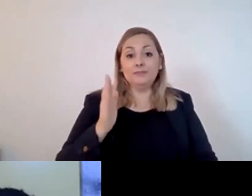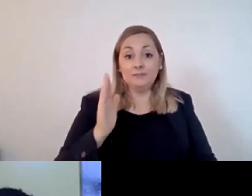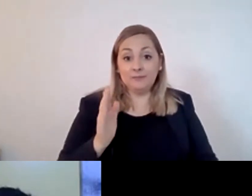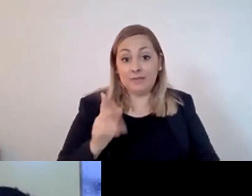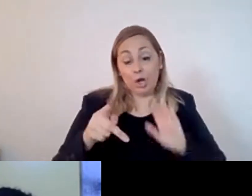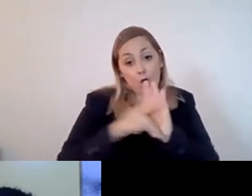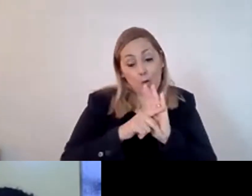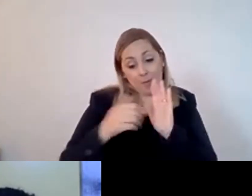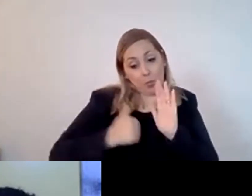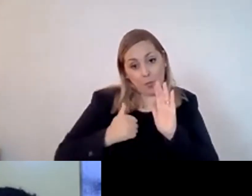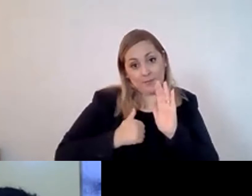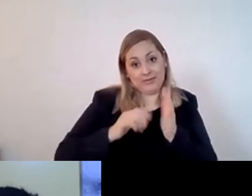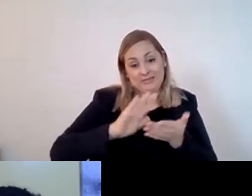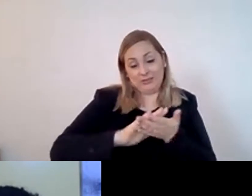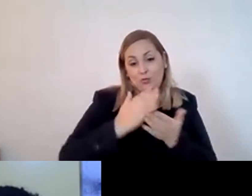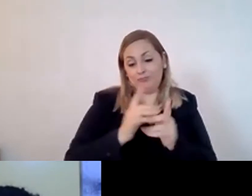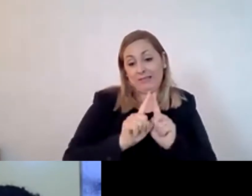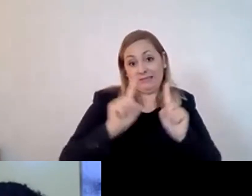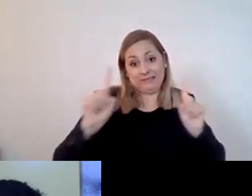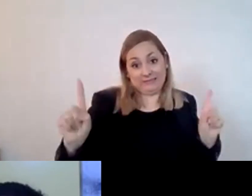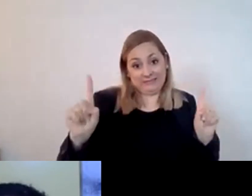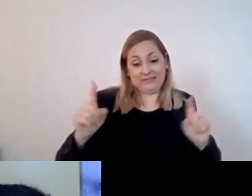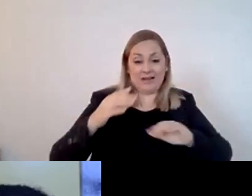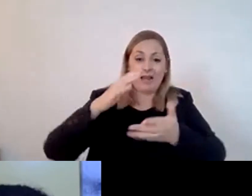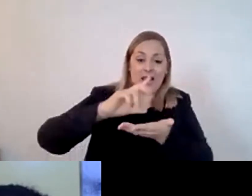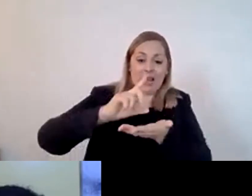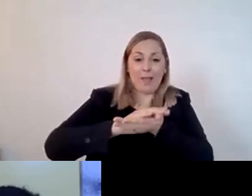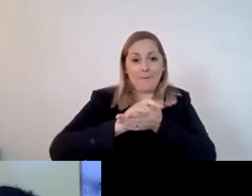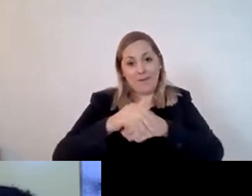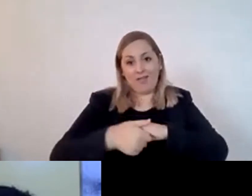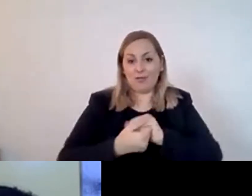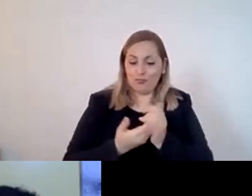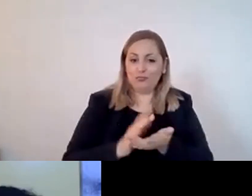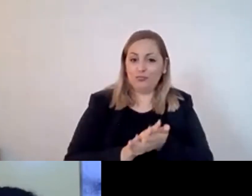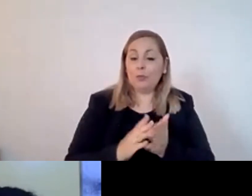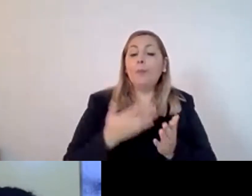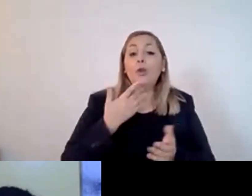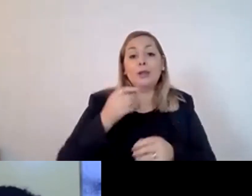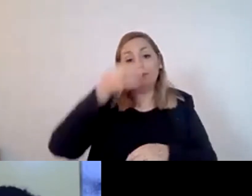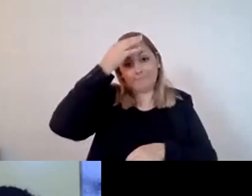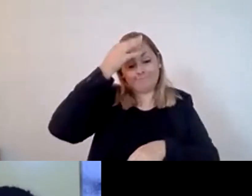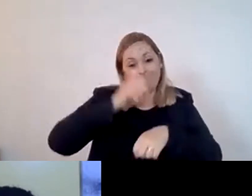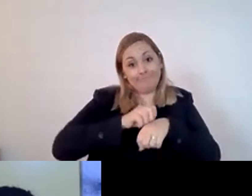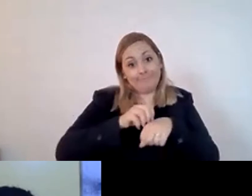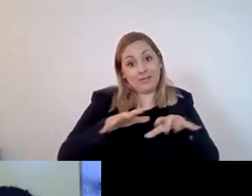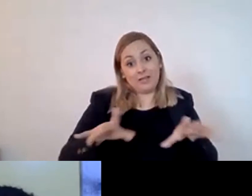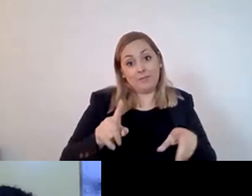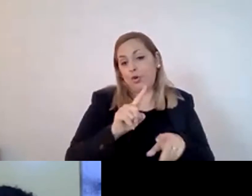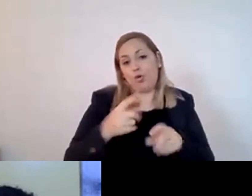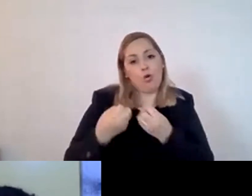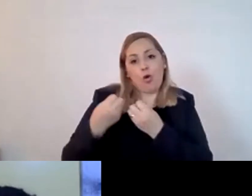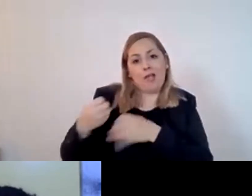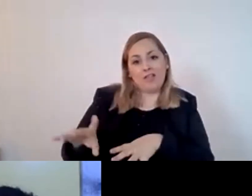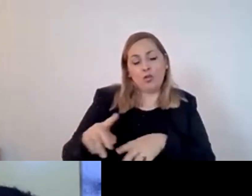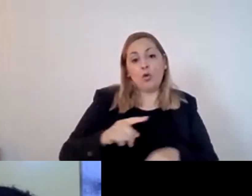normas sanitarias, distancia social, lavar las manitos, ya porque la pandemia lamentablemente no nos ha abandonado, los